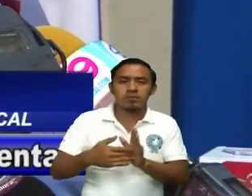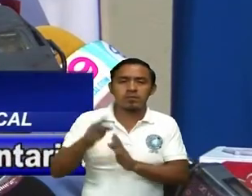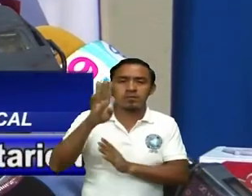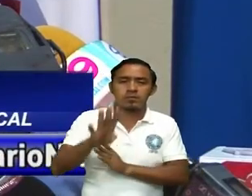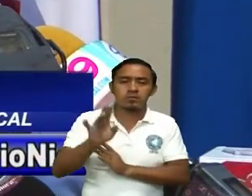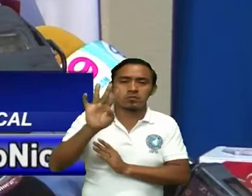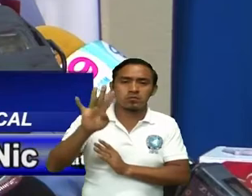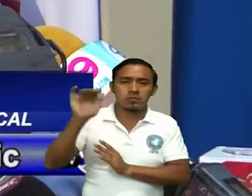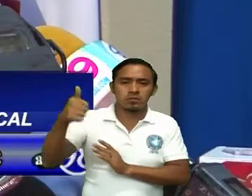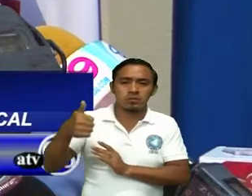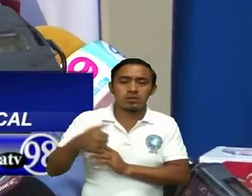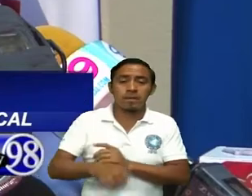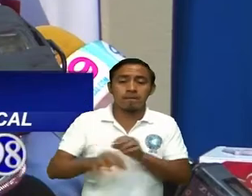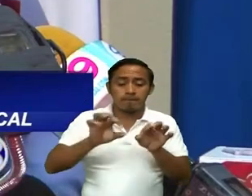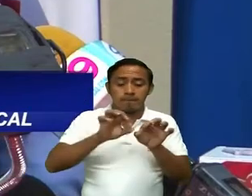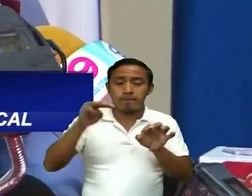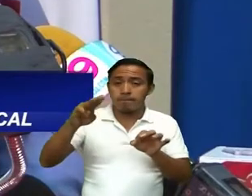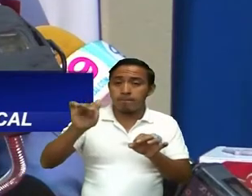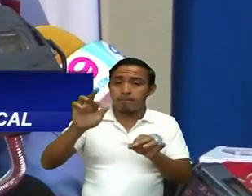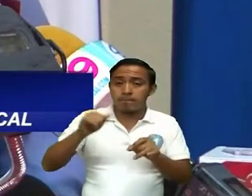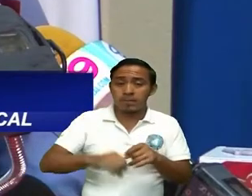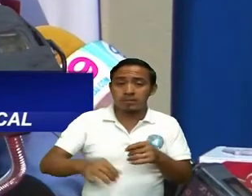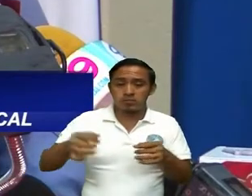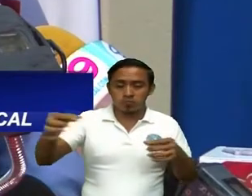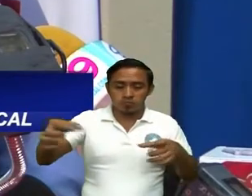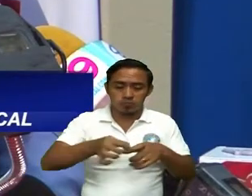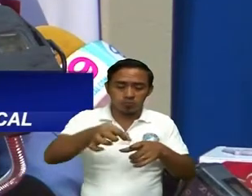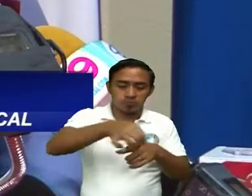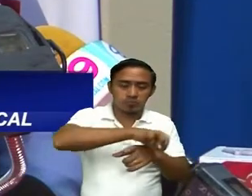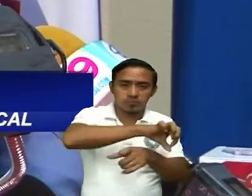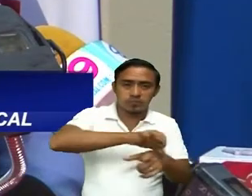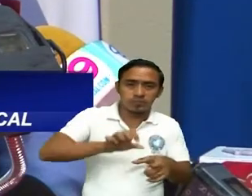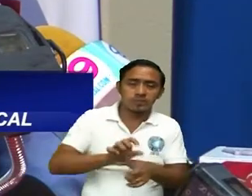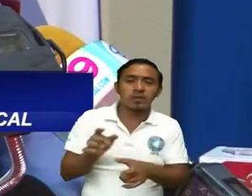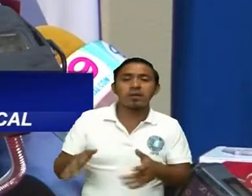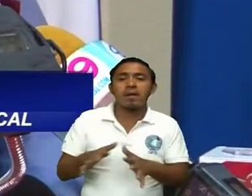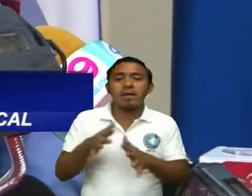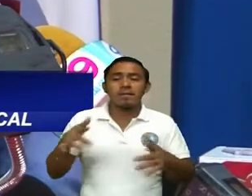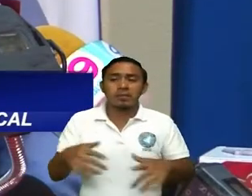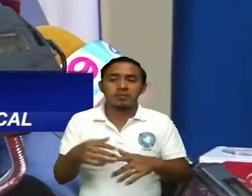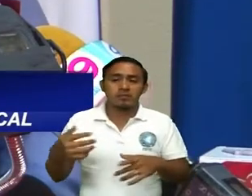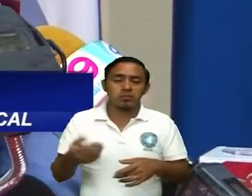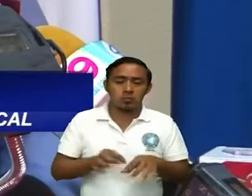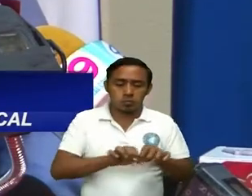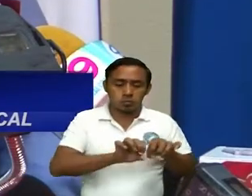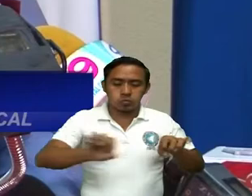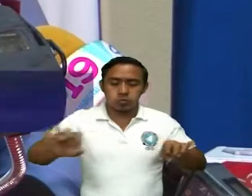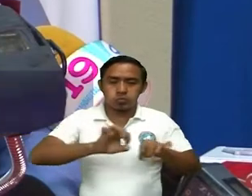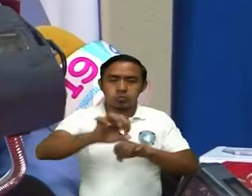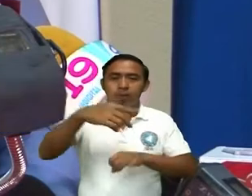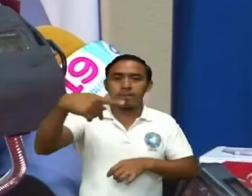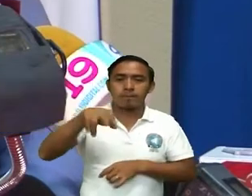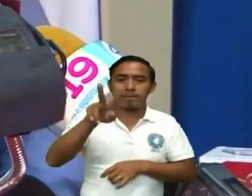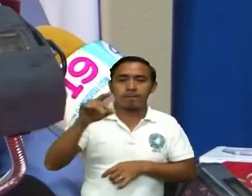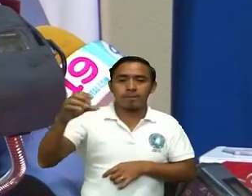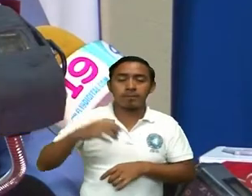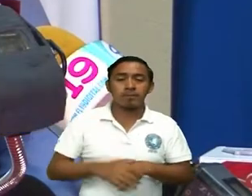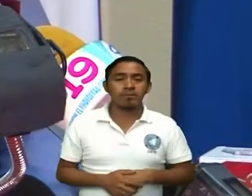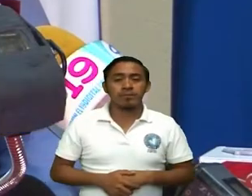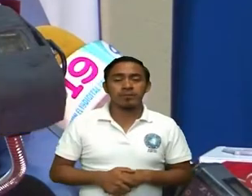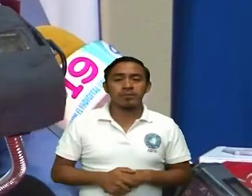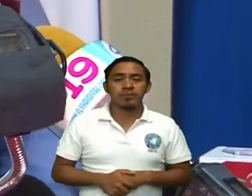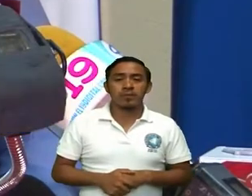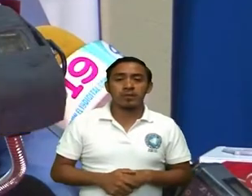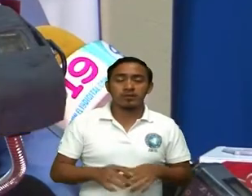25.446 metros de colectores principales a través de la instalación de tubería de PVC que van